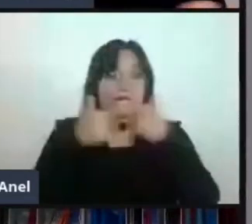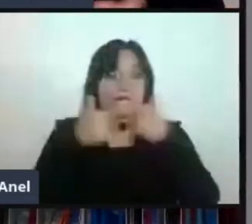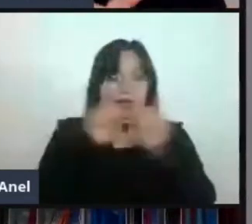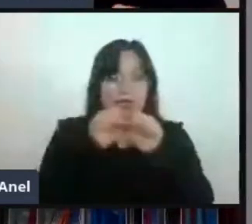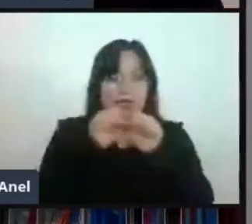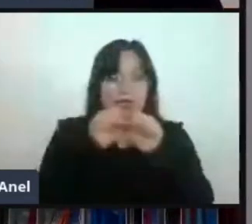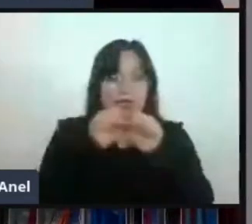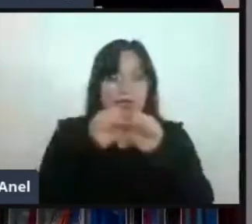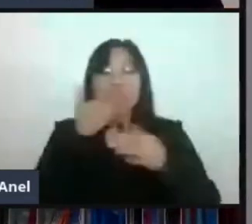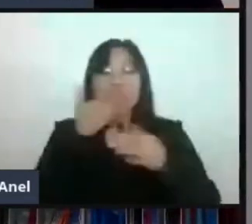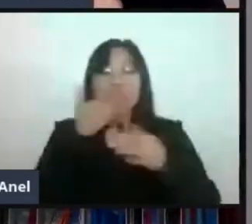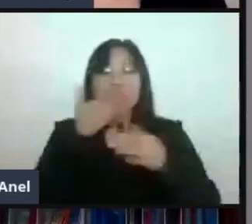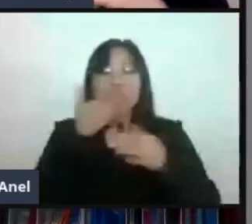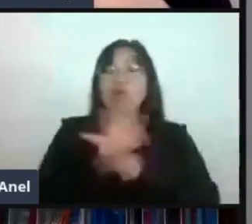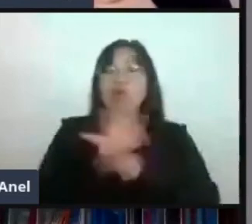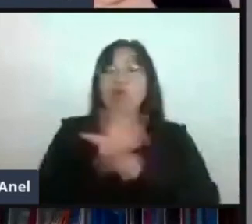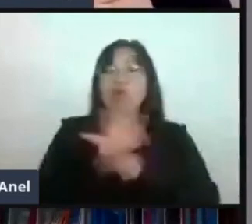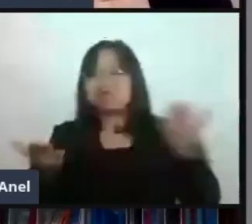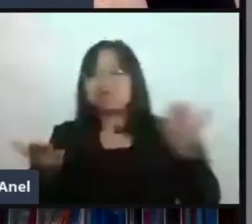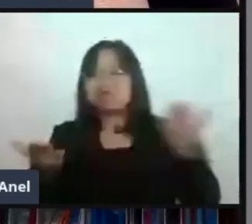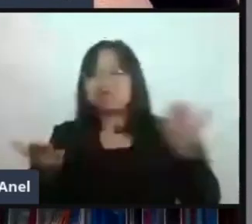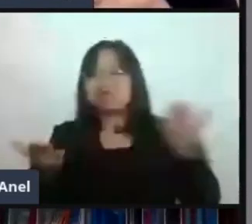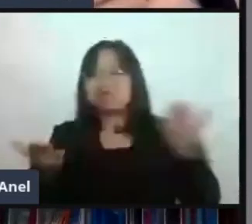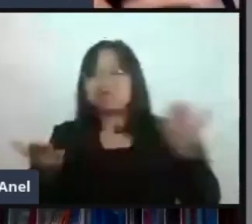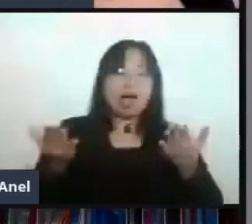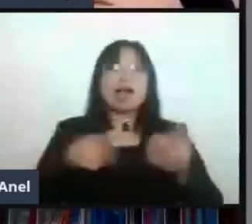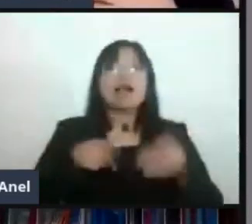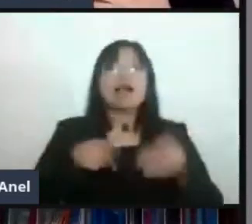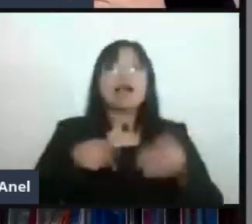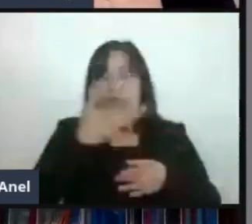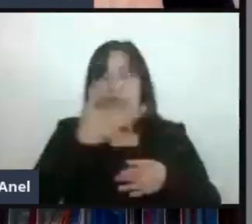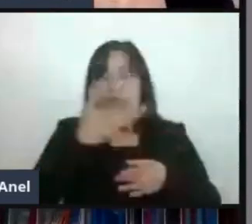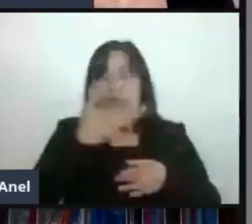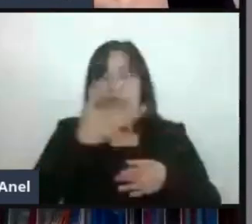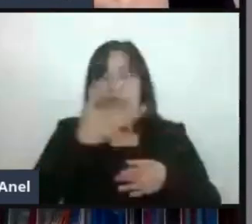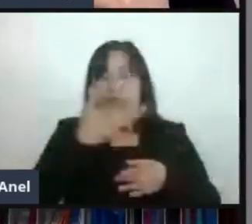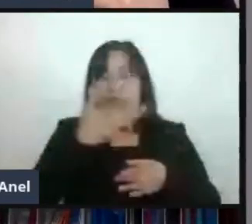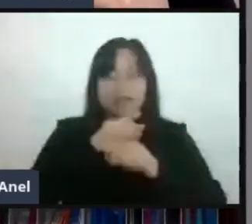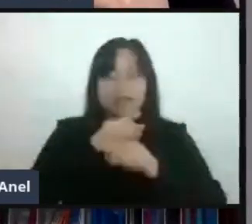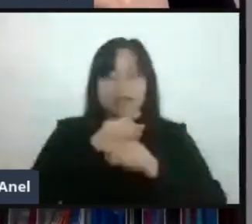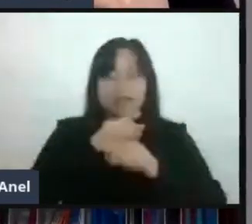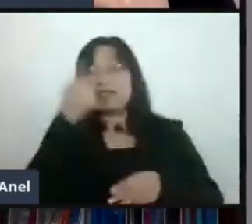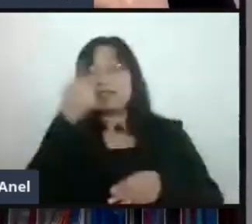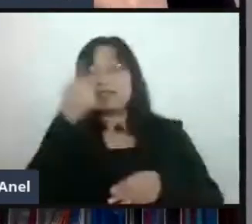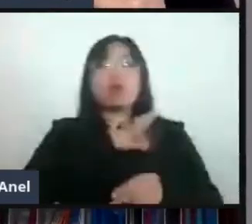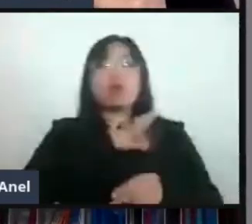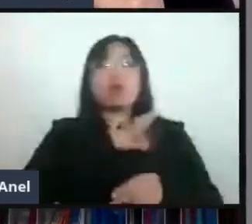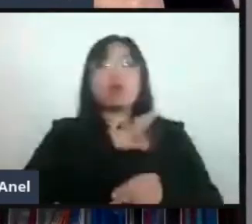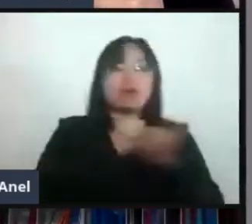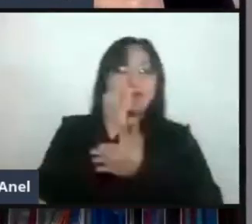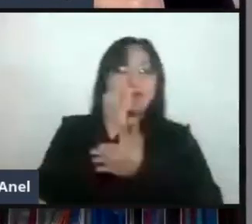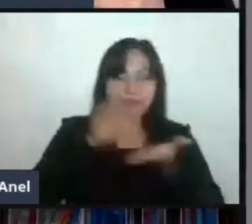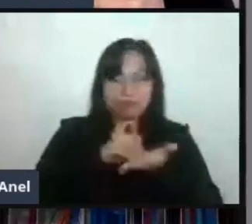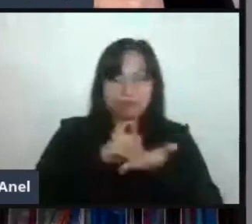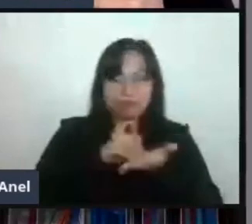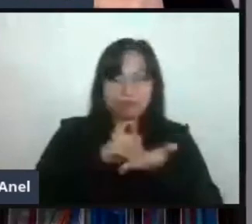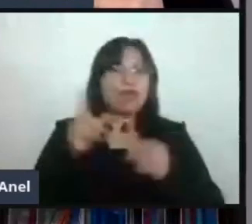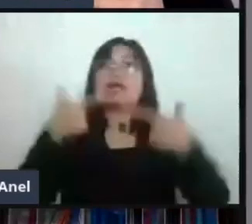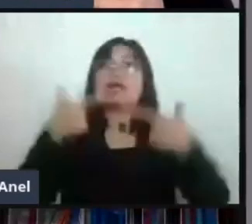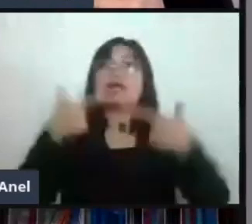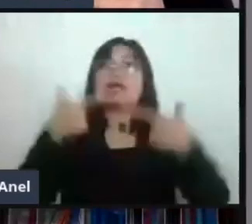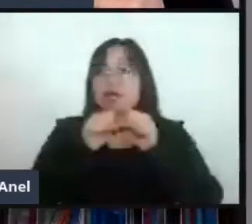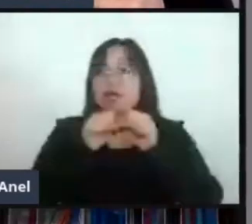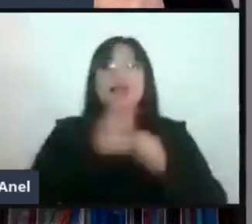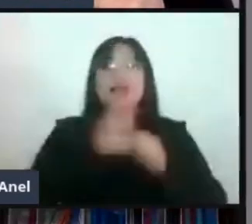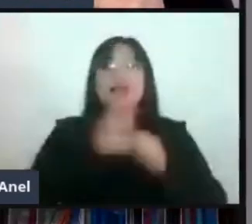Perfecto. Exactamente. ¿Cuál es Excelente. la diferencia? Aquí no lo dice, ¿no? Los encuestados no pueden abrir pestañas adicionales, ¿no? Cuando están